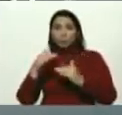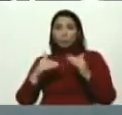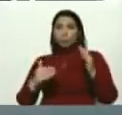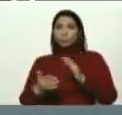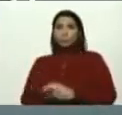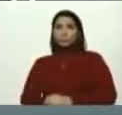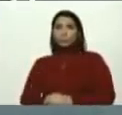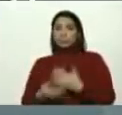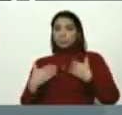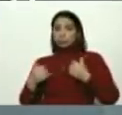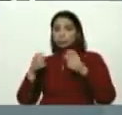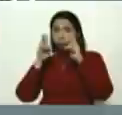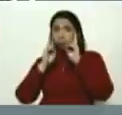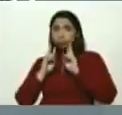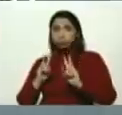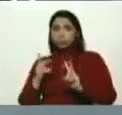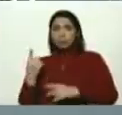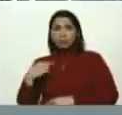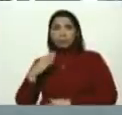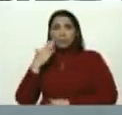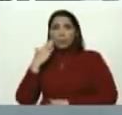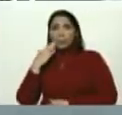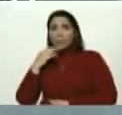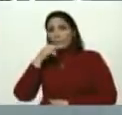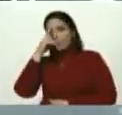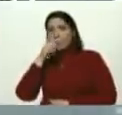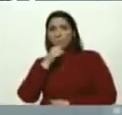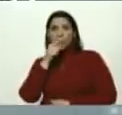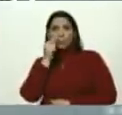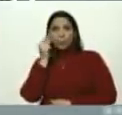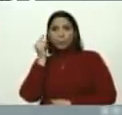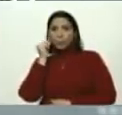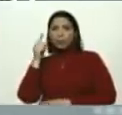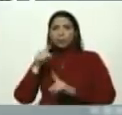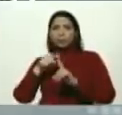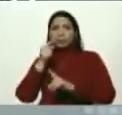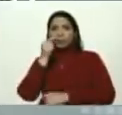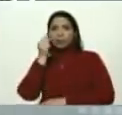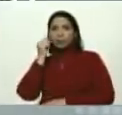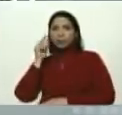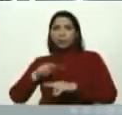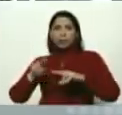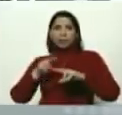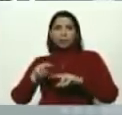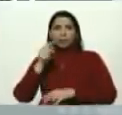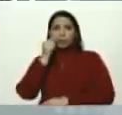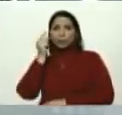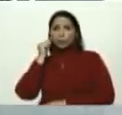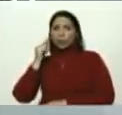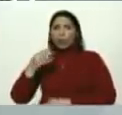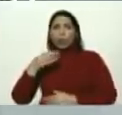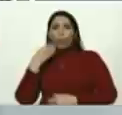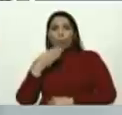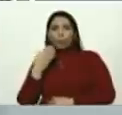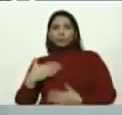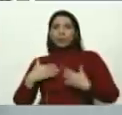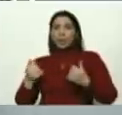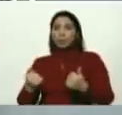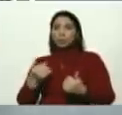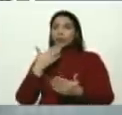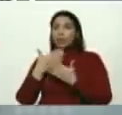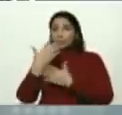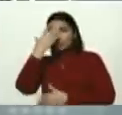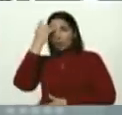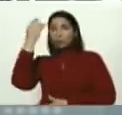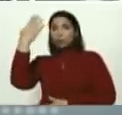Y tenemos a mamá, papá, abuelo, tío, tía, niño, niña, joven, sano. Demos gracias a